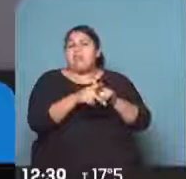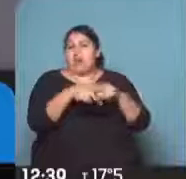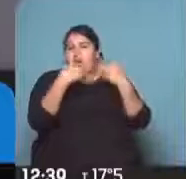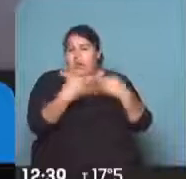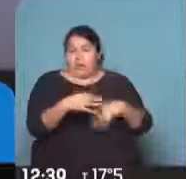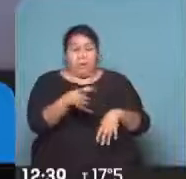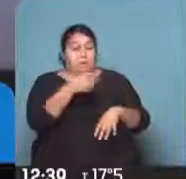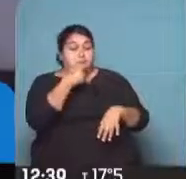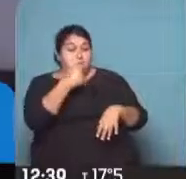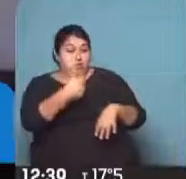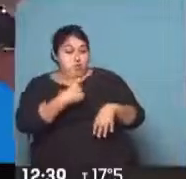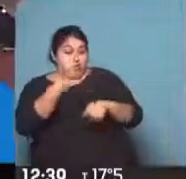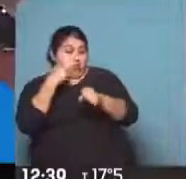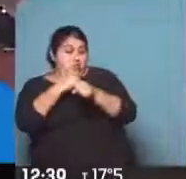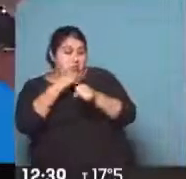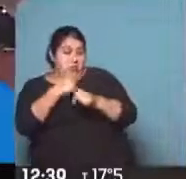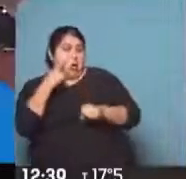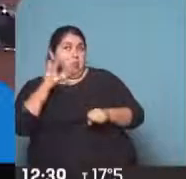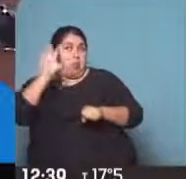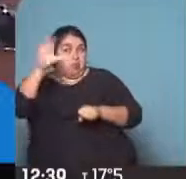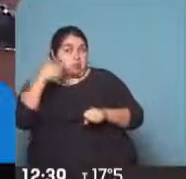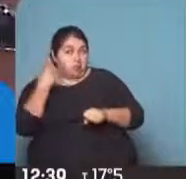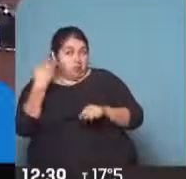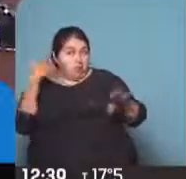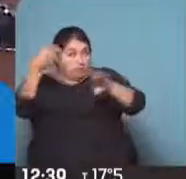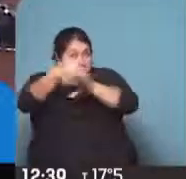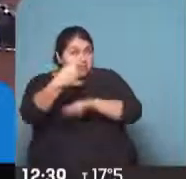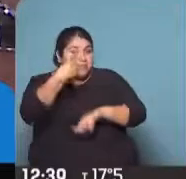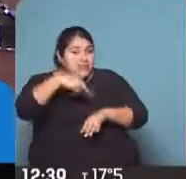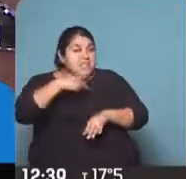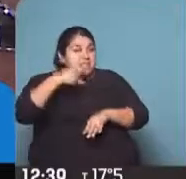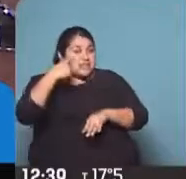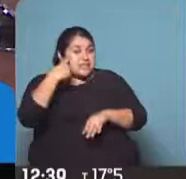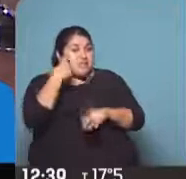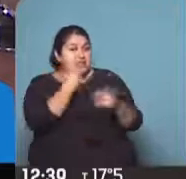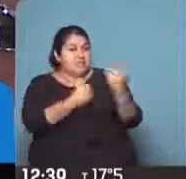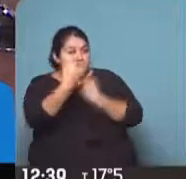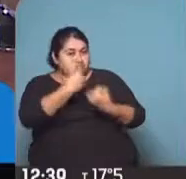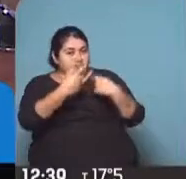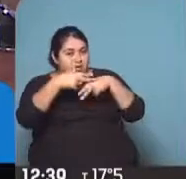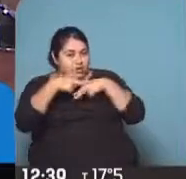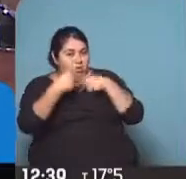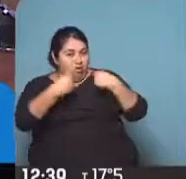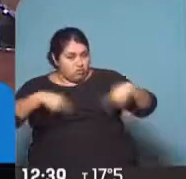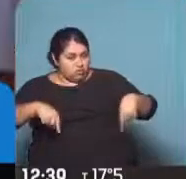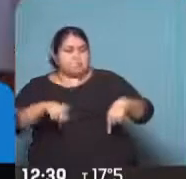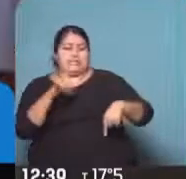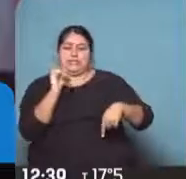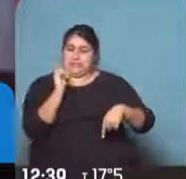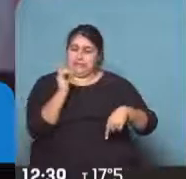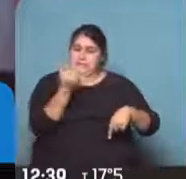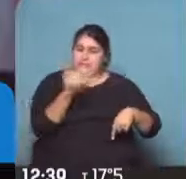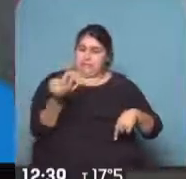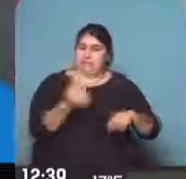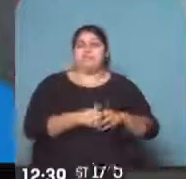soy un emprendedor que está en provincia en algún lado me acerco a esta límite y me van a una mano exactamente ése es nuestro nuestro récord